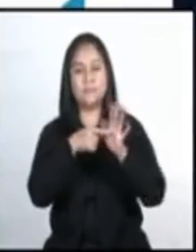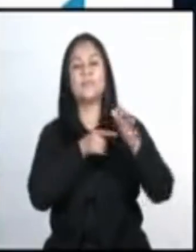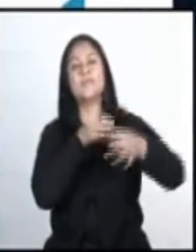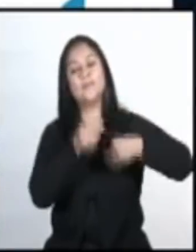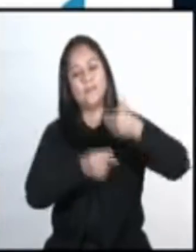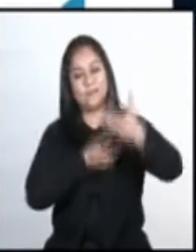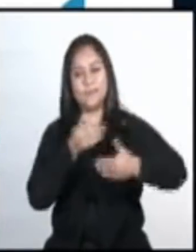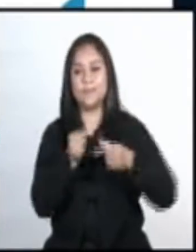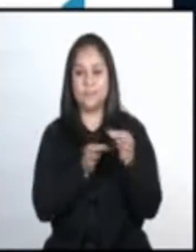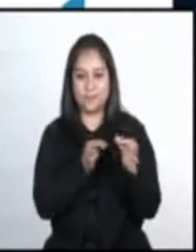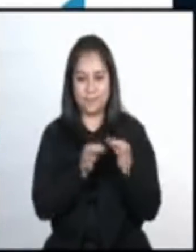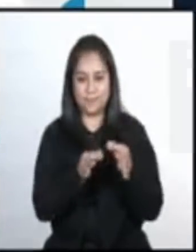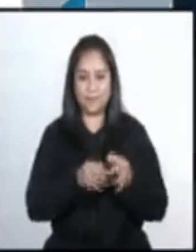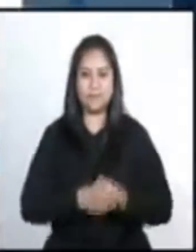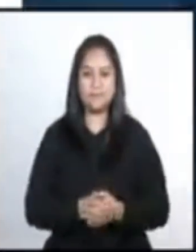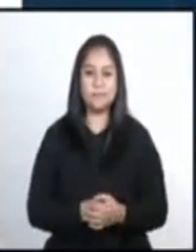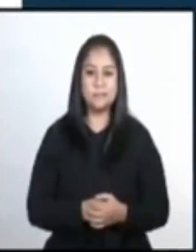explicando.